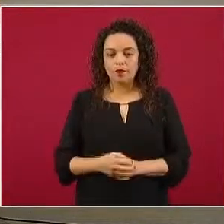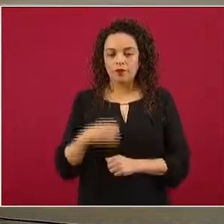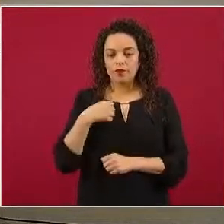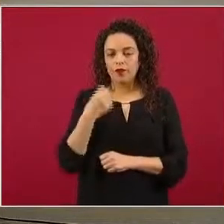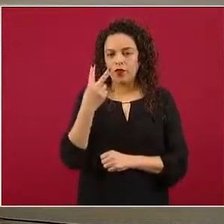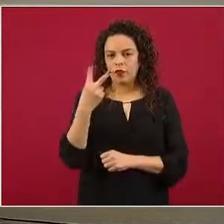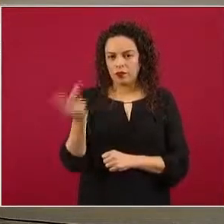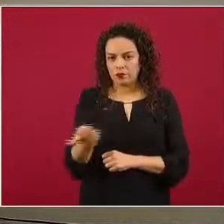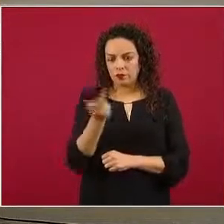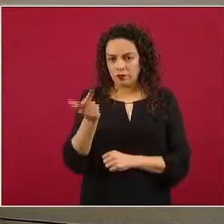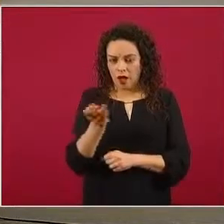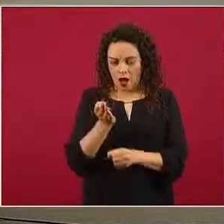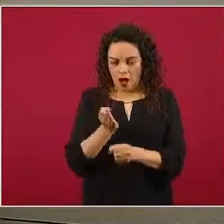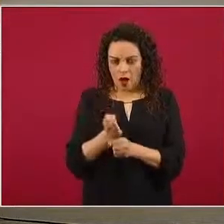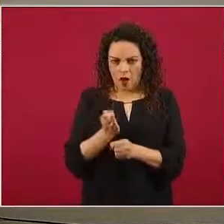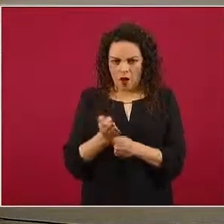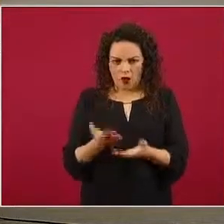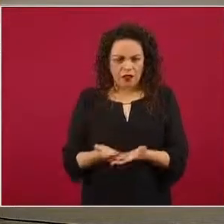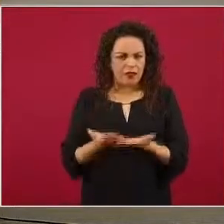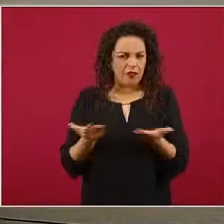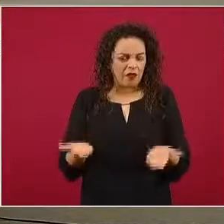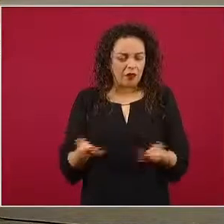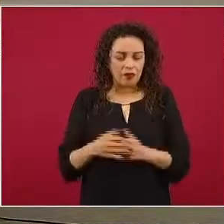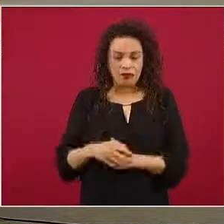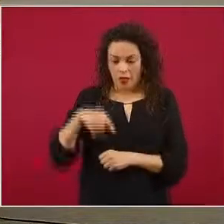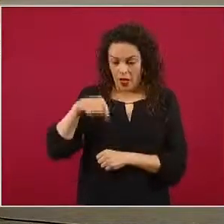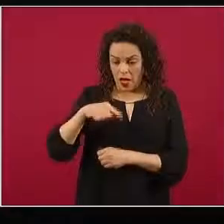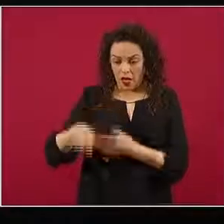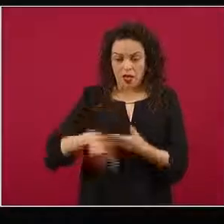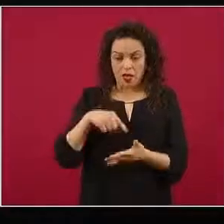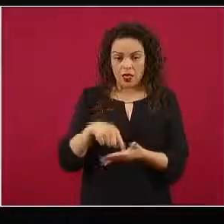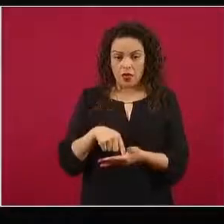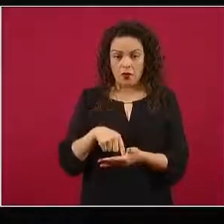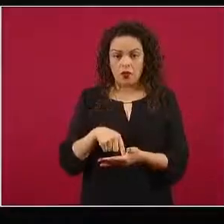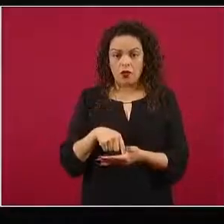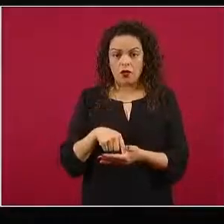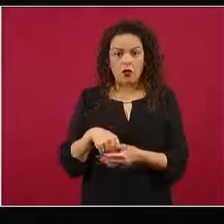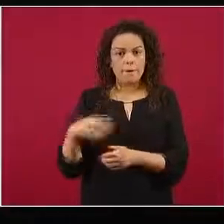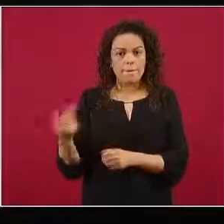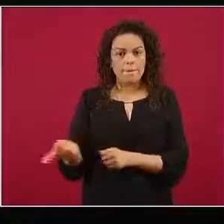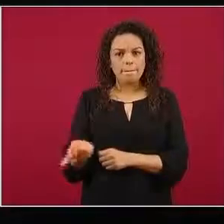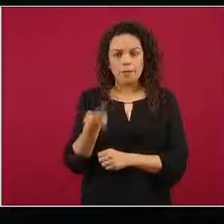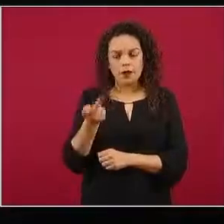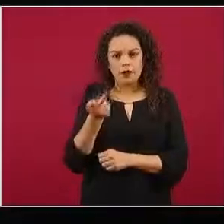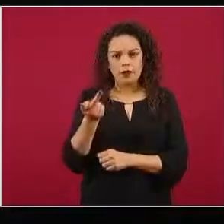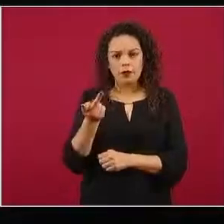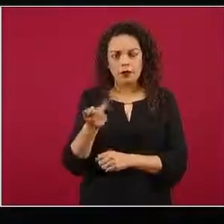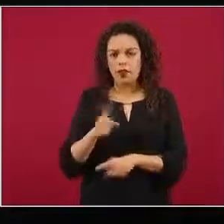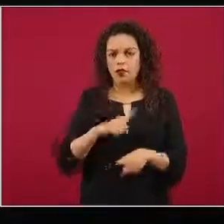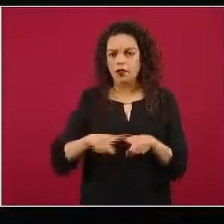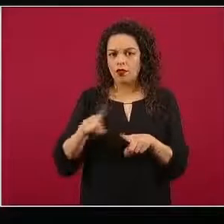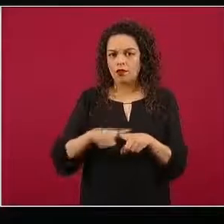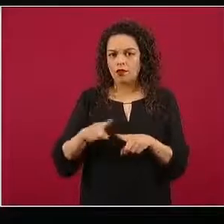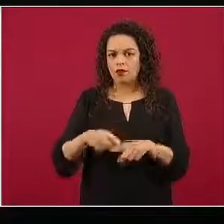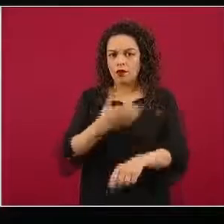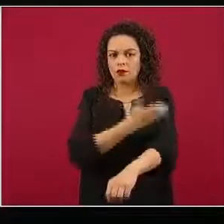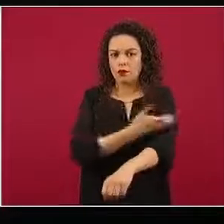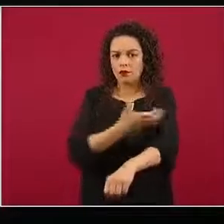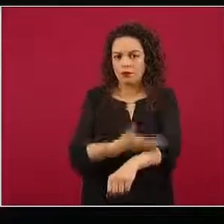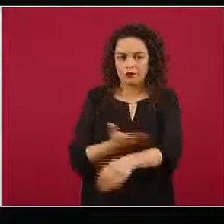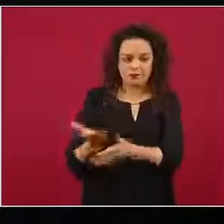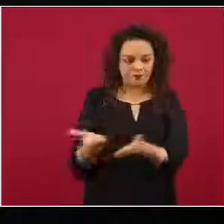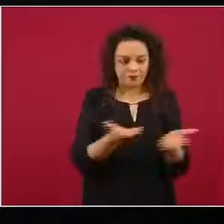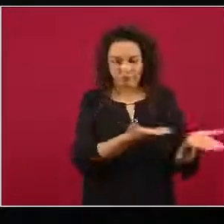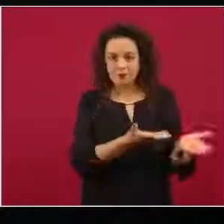actualidad. En este mismo espacio se le preguntó insistentemente por diferentes compañeros de los medios al doctor Hugo López-Gatell